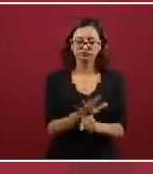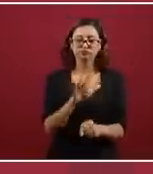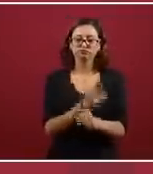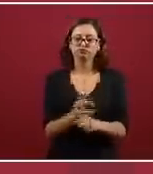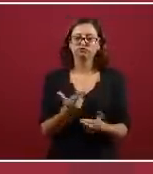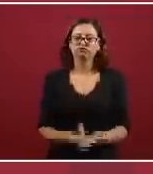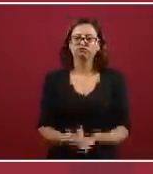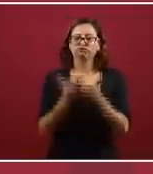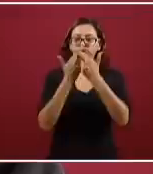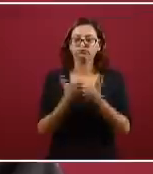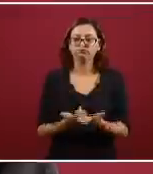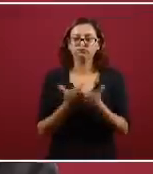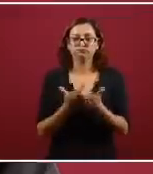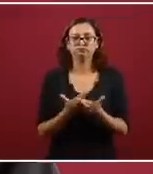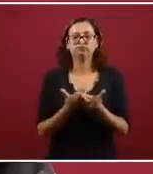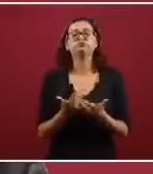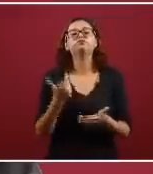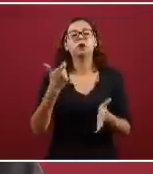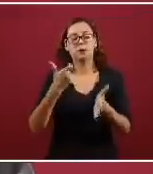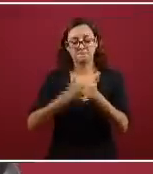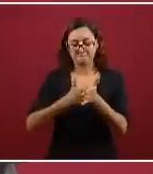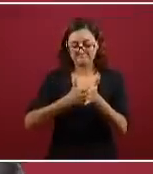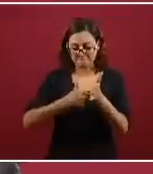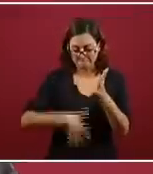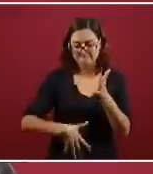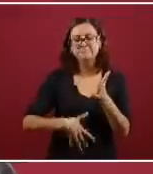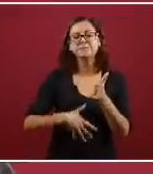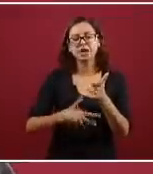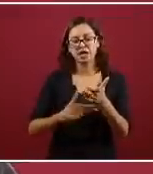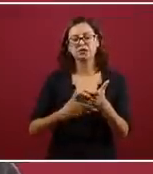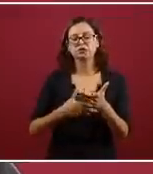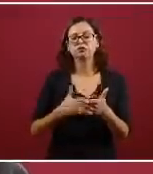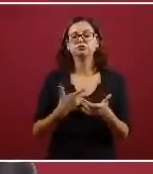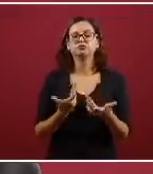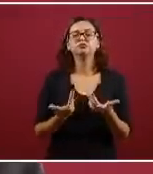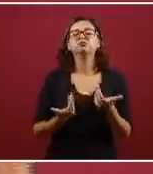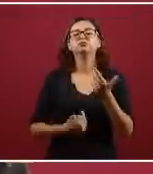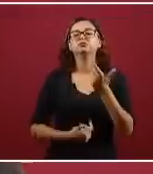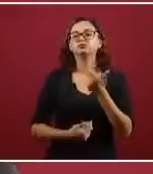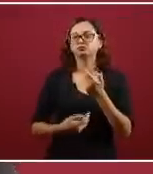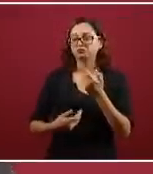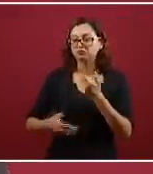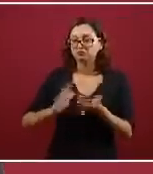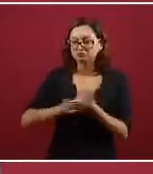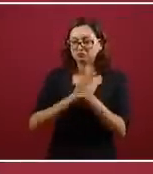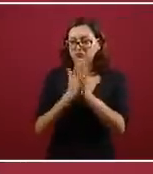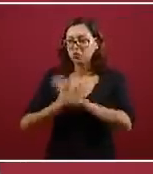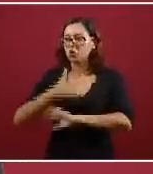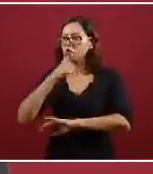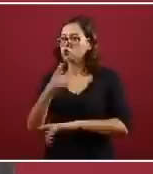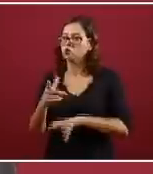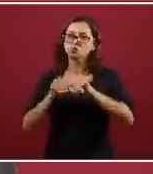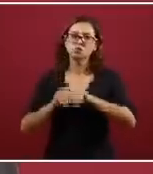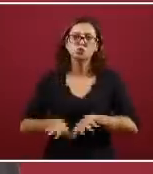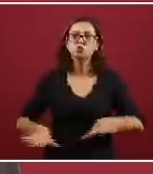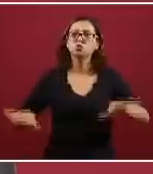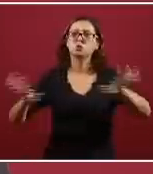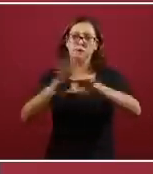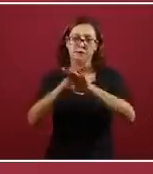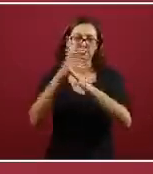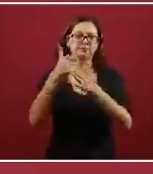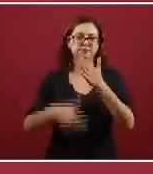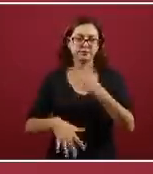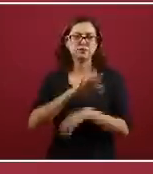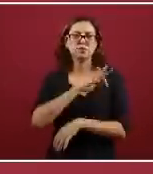tendrá a precios competitivos, a precios de servicio, como lo señalamos, para poder alimentar a las plantas. Una parte va a